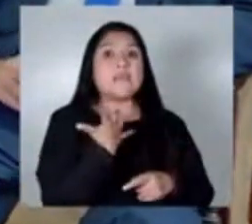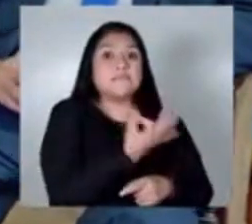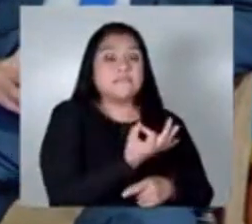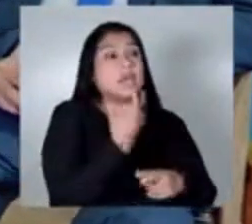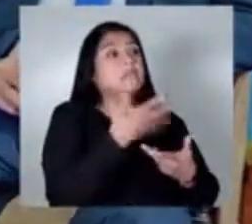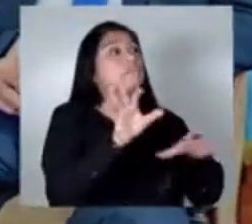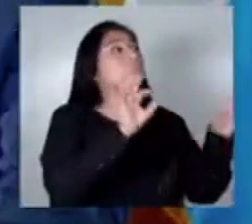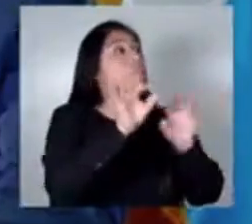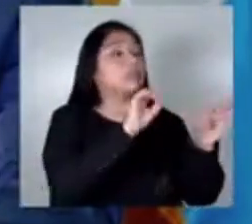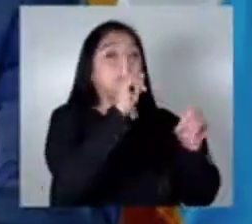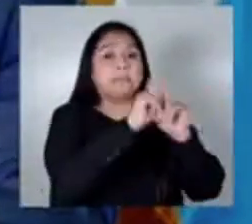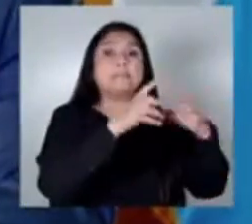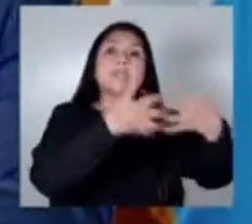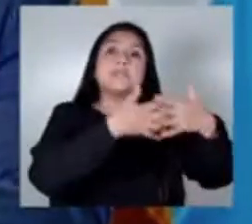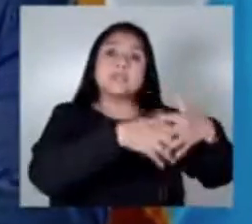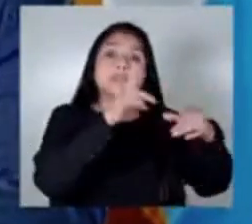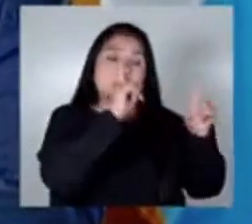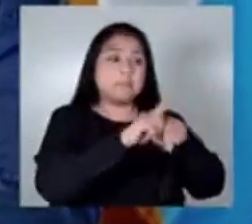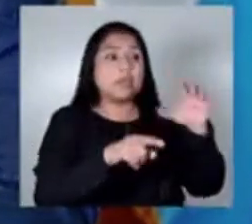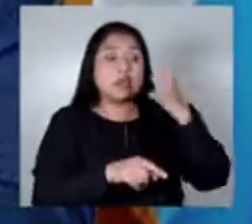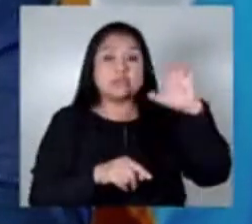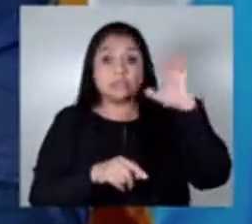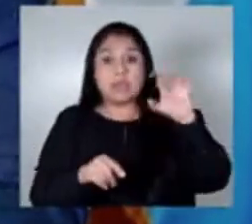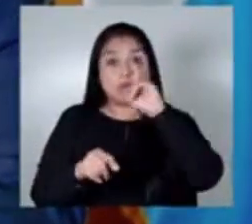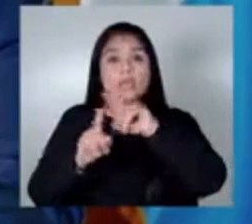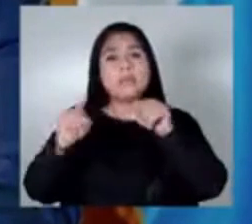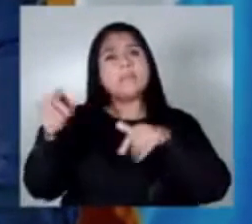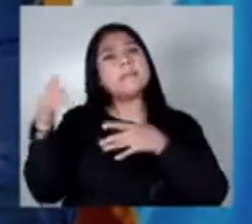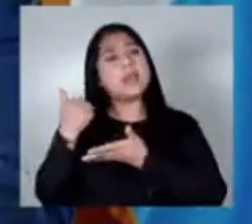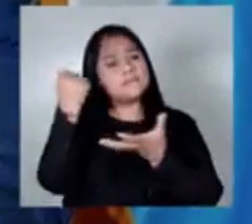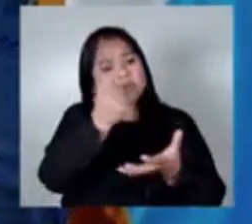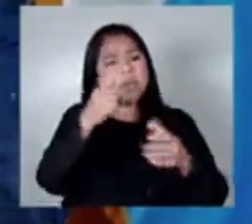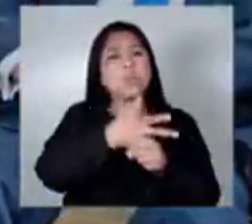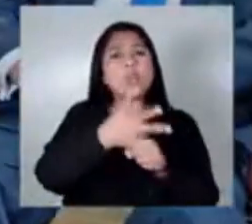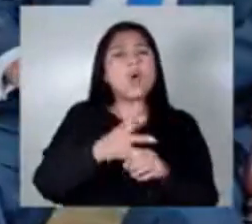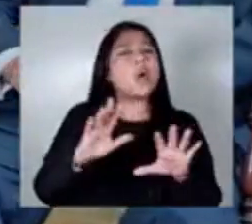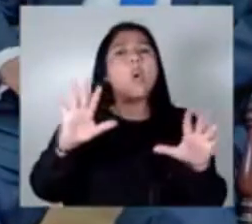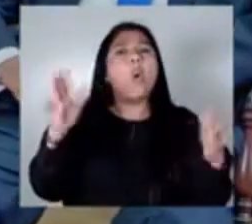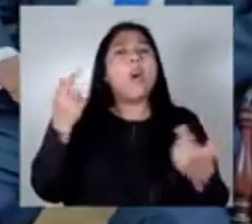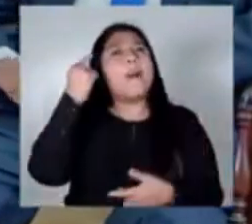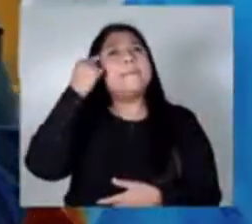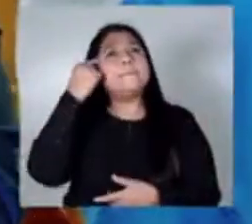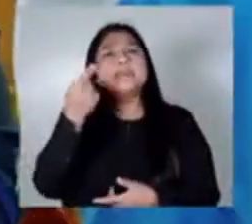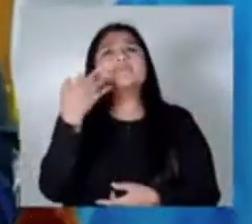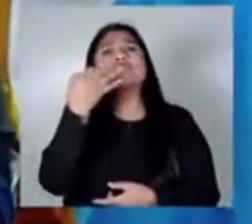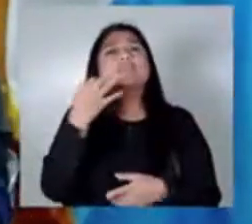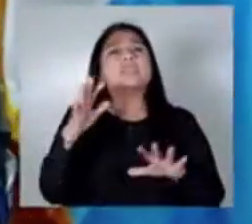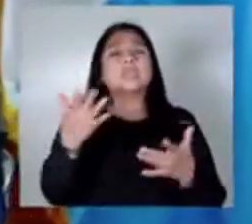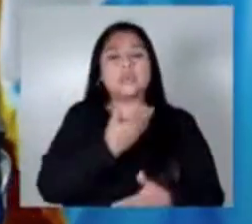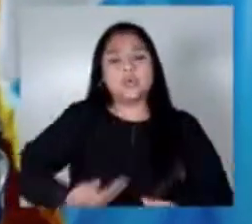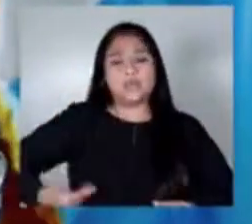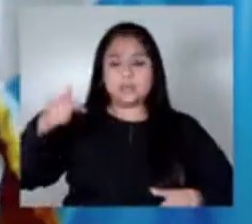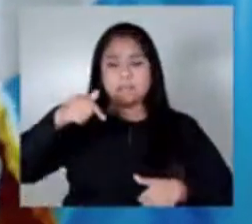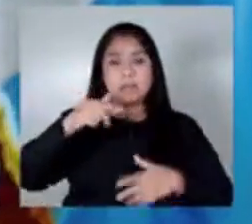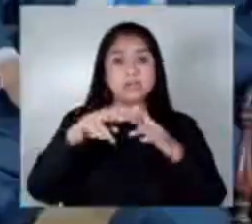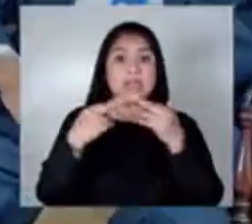invitaciones que hemos hecho a empresarios y corporaciones extranjeras a invertir en Guatemala. ¿Cuál es la expectativa del gobierno tras